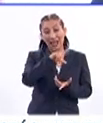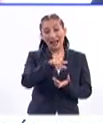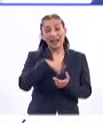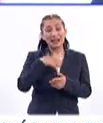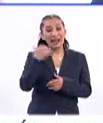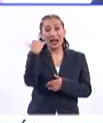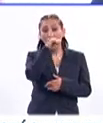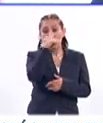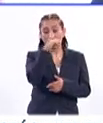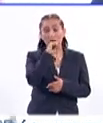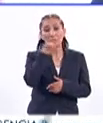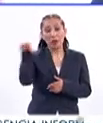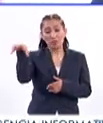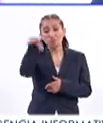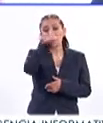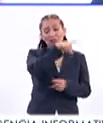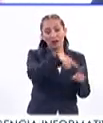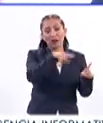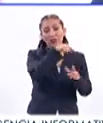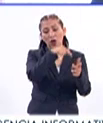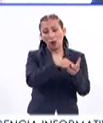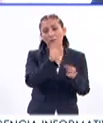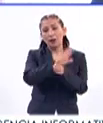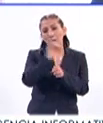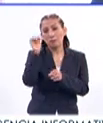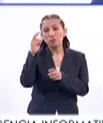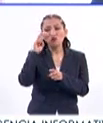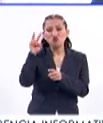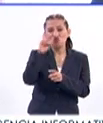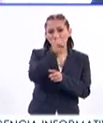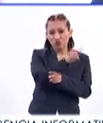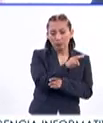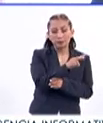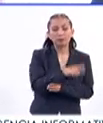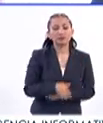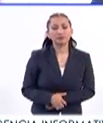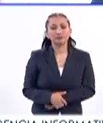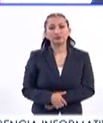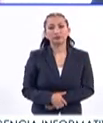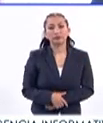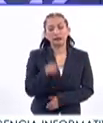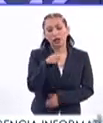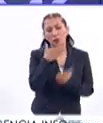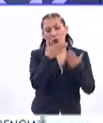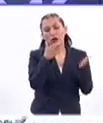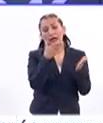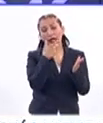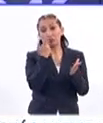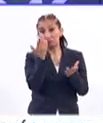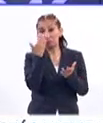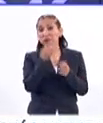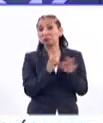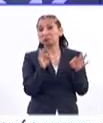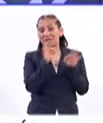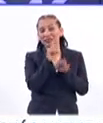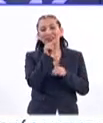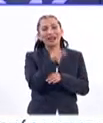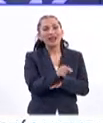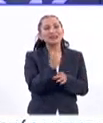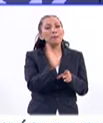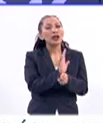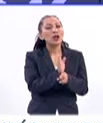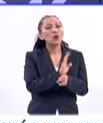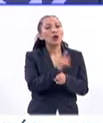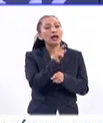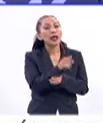Austria. Es una película que se ha presentado en varios lugares y pues da un poco de qué hablar. Es la